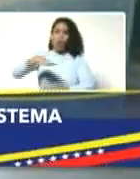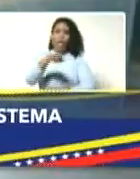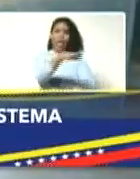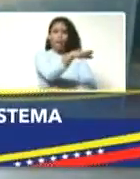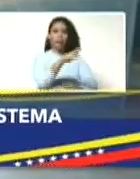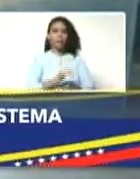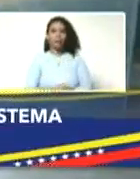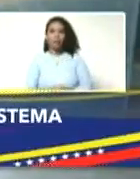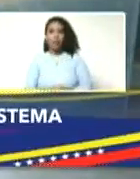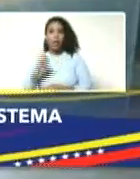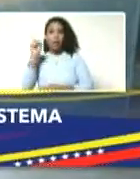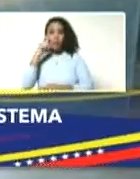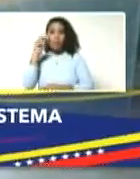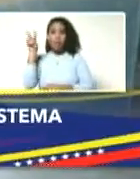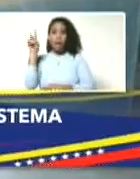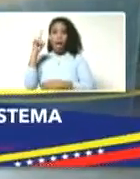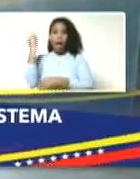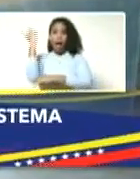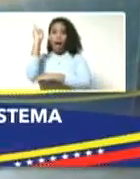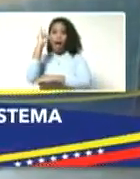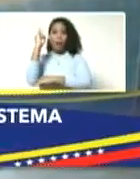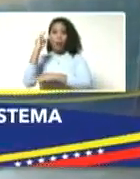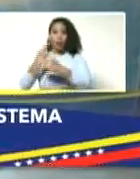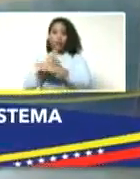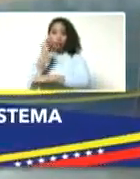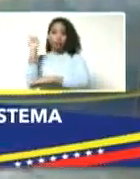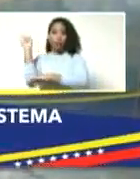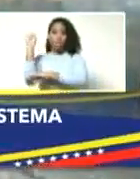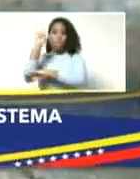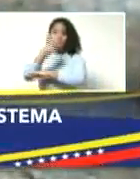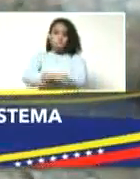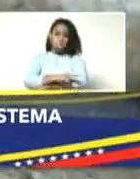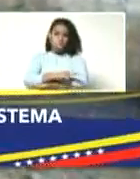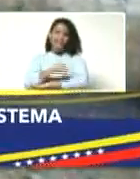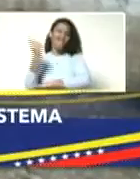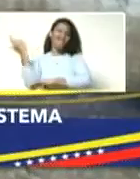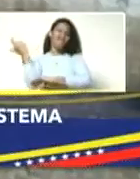este árbol se cayó. Esto es un árbol antiguo.